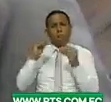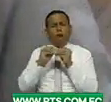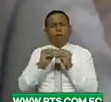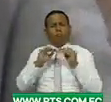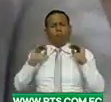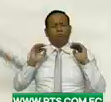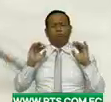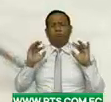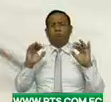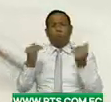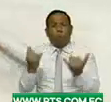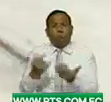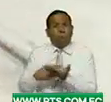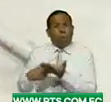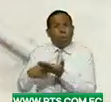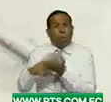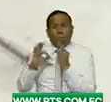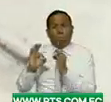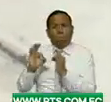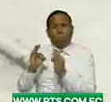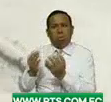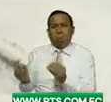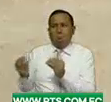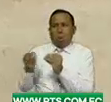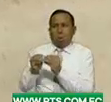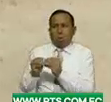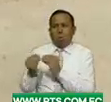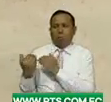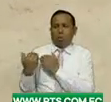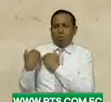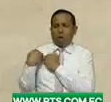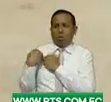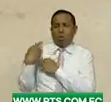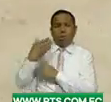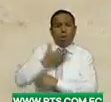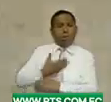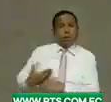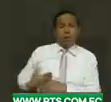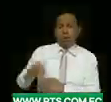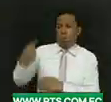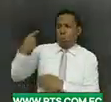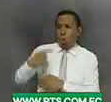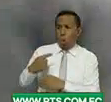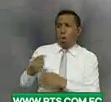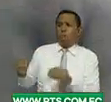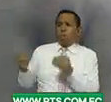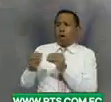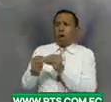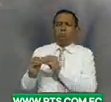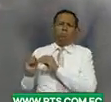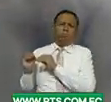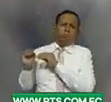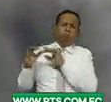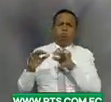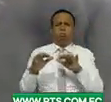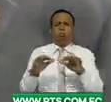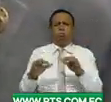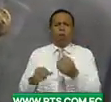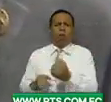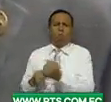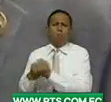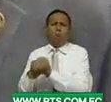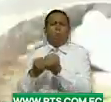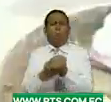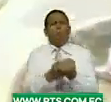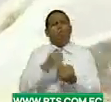una muy buena reunión, vamos a intervenir nuevamente con la fuerza de tarea. El presidente ha dispuesto que nuevamente la fuerza de tarea se active y nosotros daremos todo el apoyo con